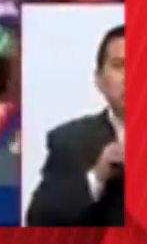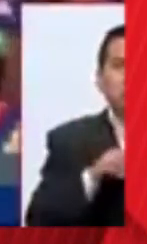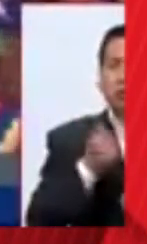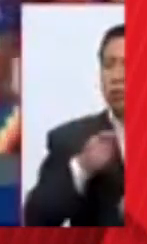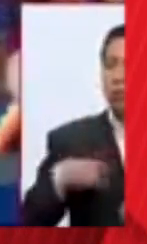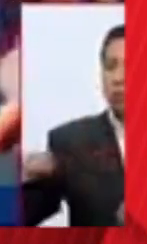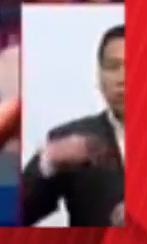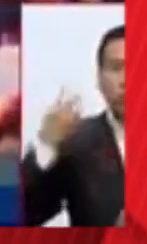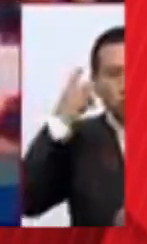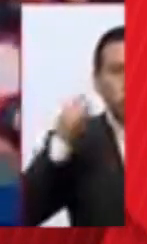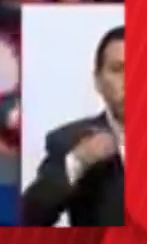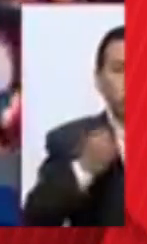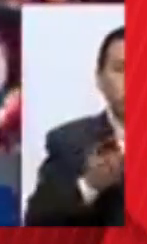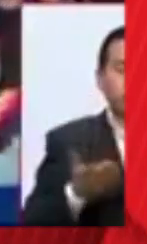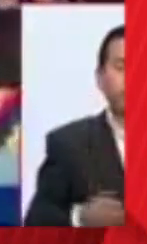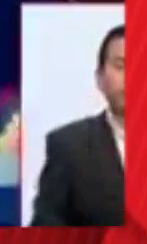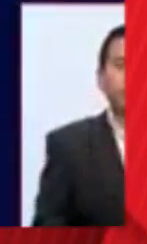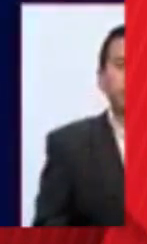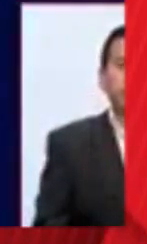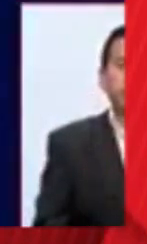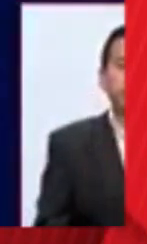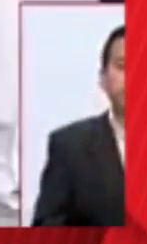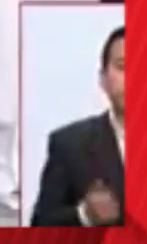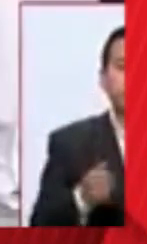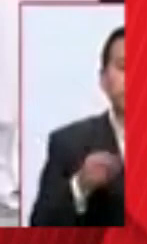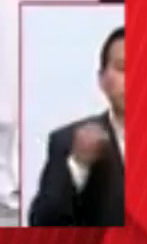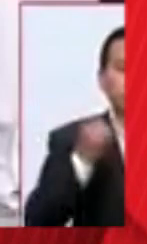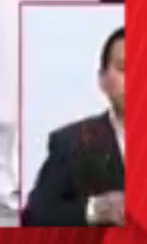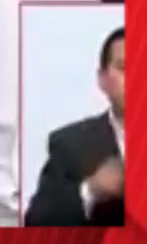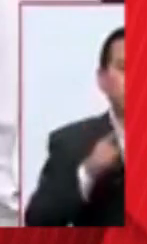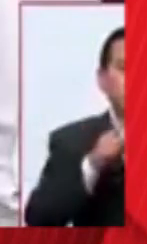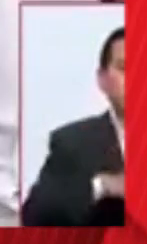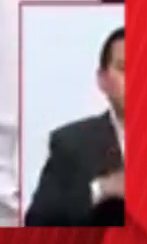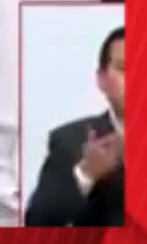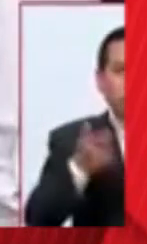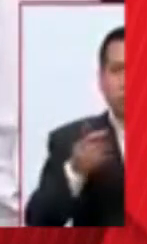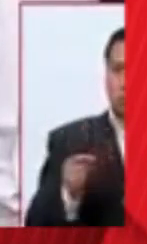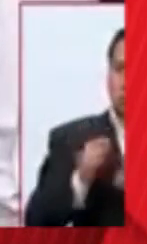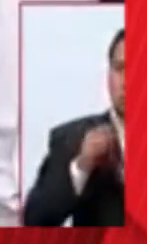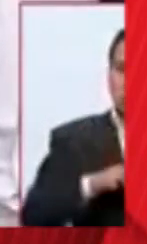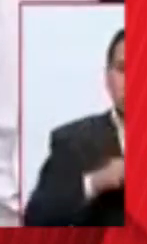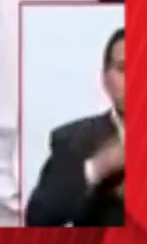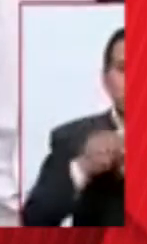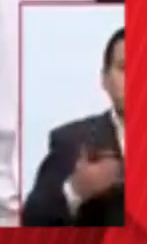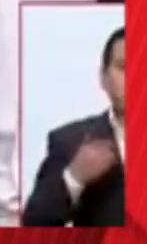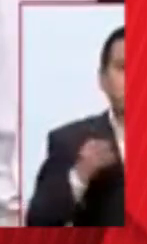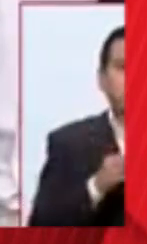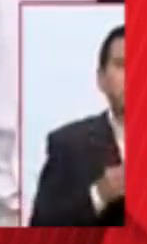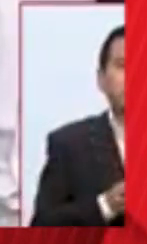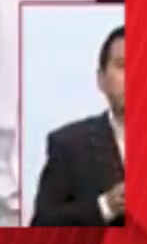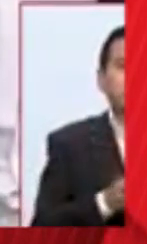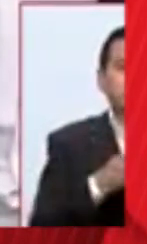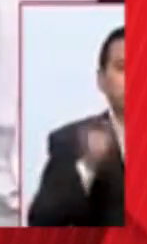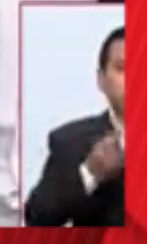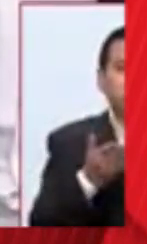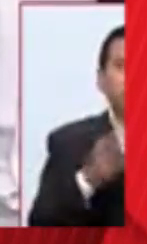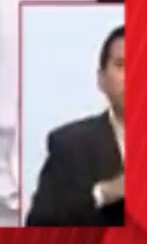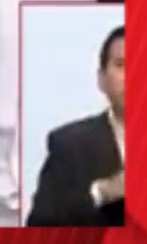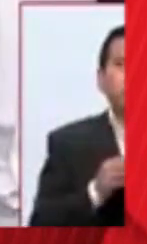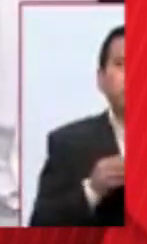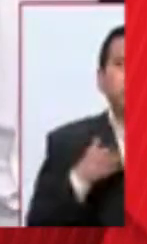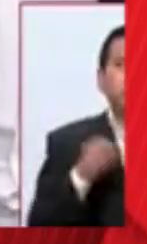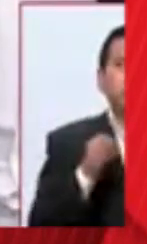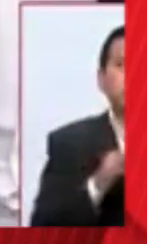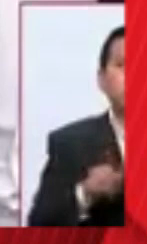otros partidos políticos. Bien, ya en la última parte, ya me dicen que tenemos que cerrar el programa.